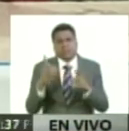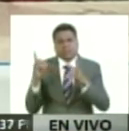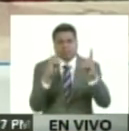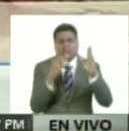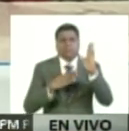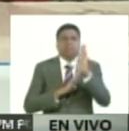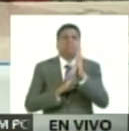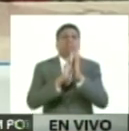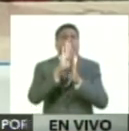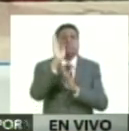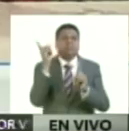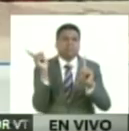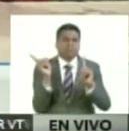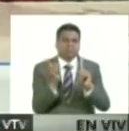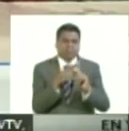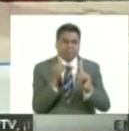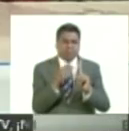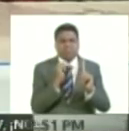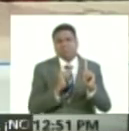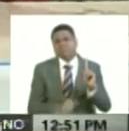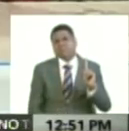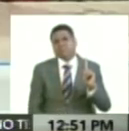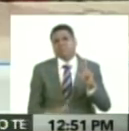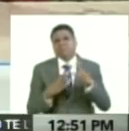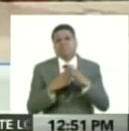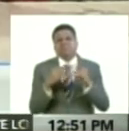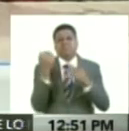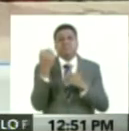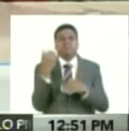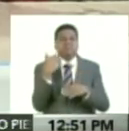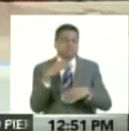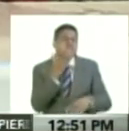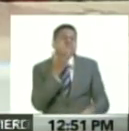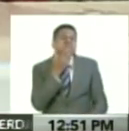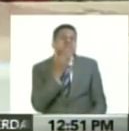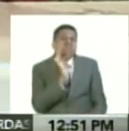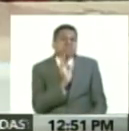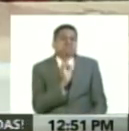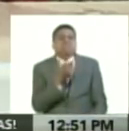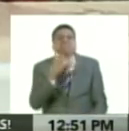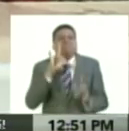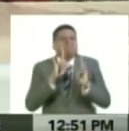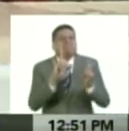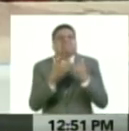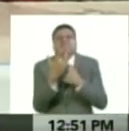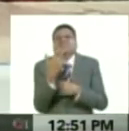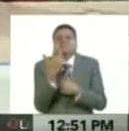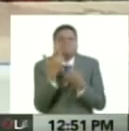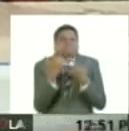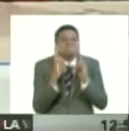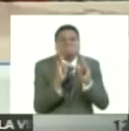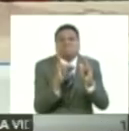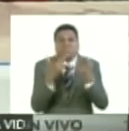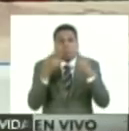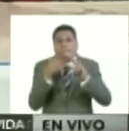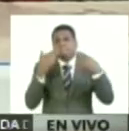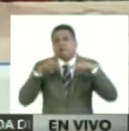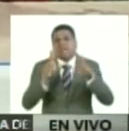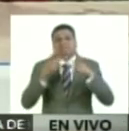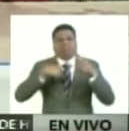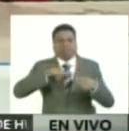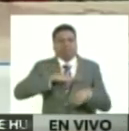todo y principalmente en razón de la terquedad de quienes amamos la paz, de los chavistas, de los que